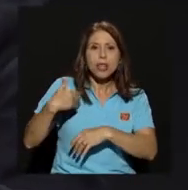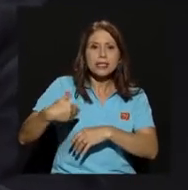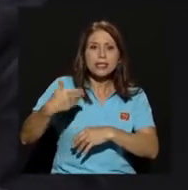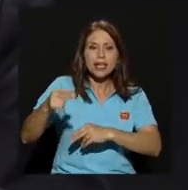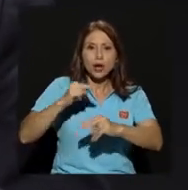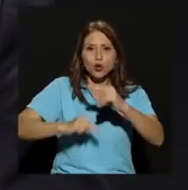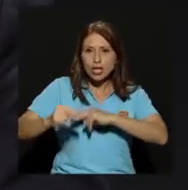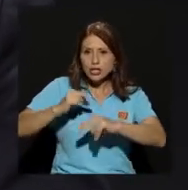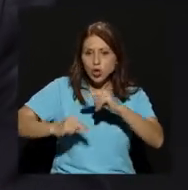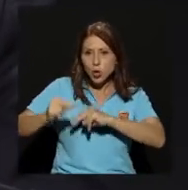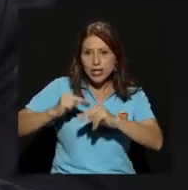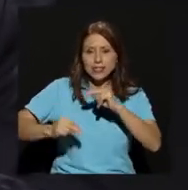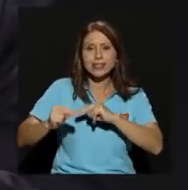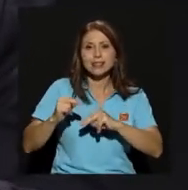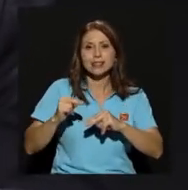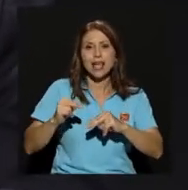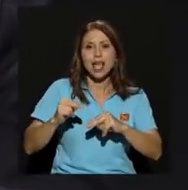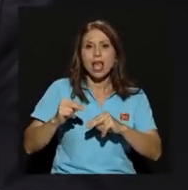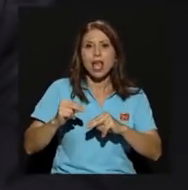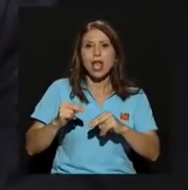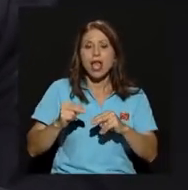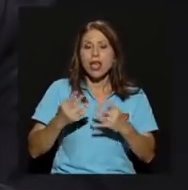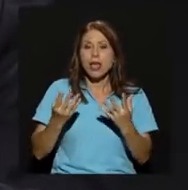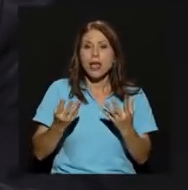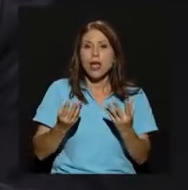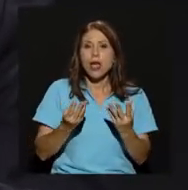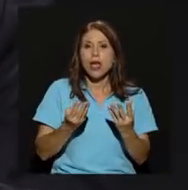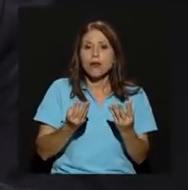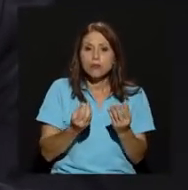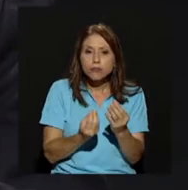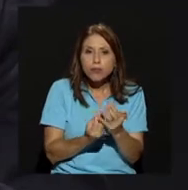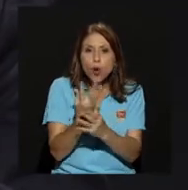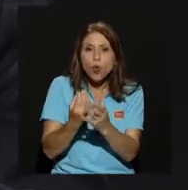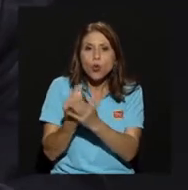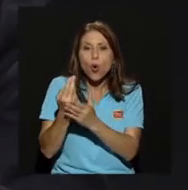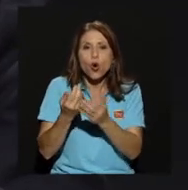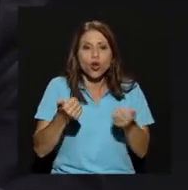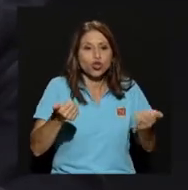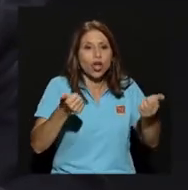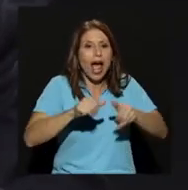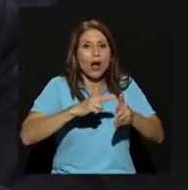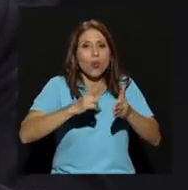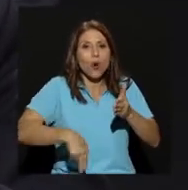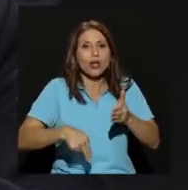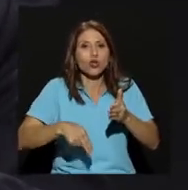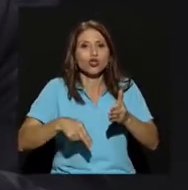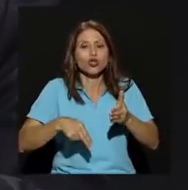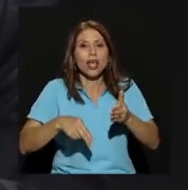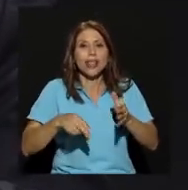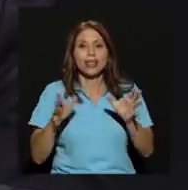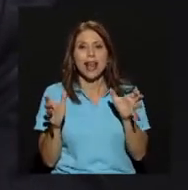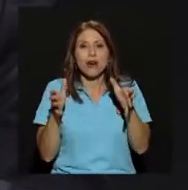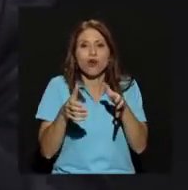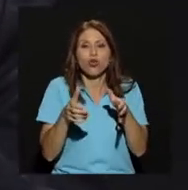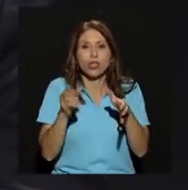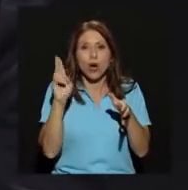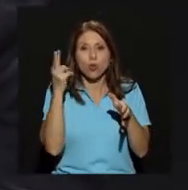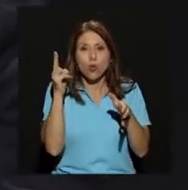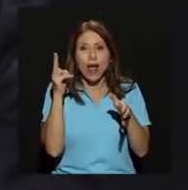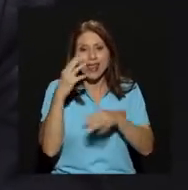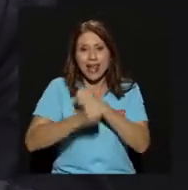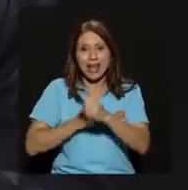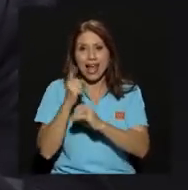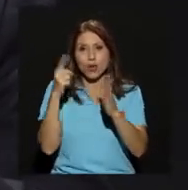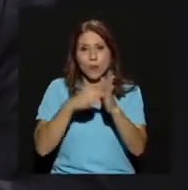de negociaciones produjo los acuerdos de la ronda uruguay y fue en 1994 cuando